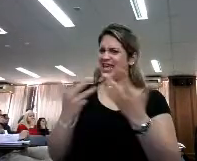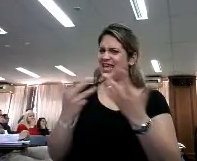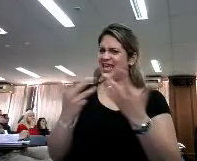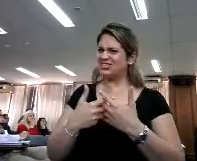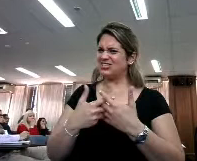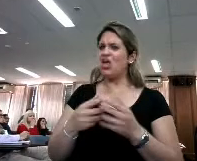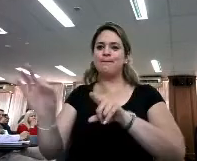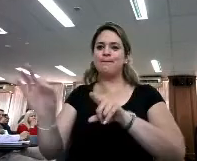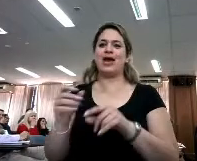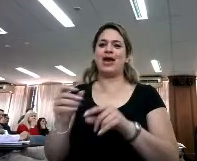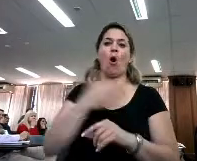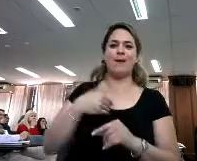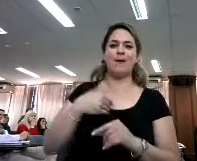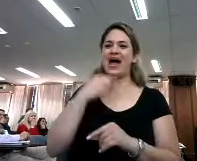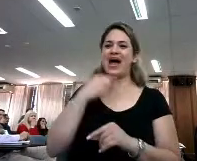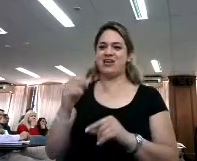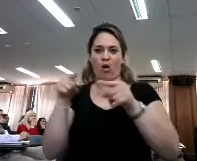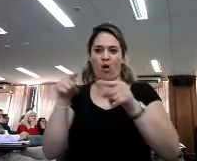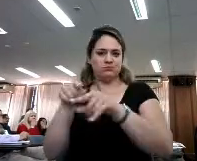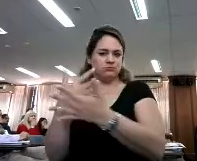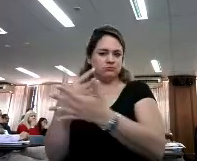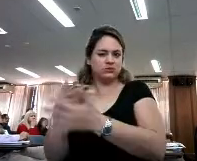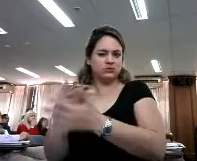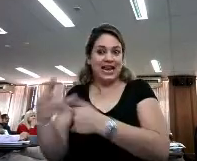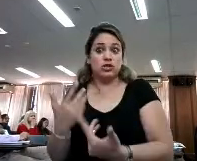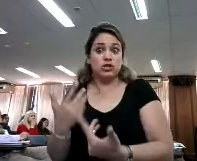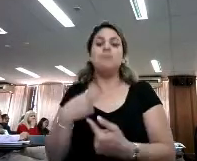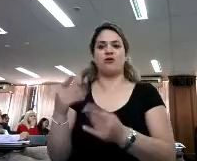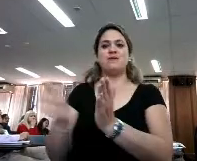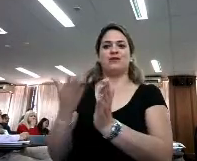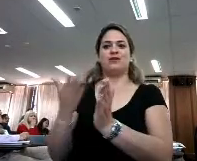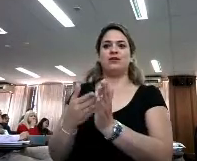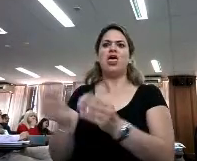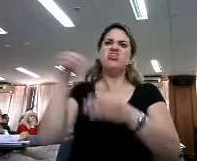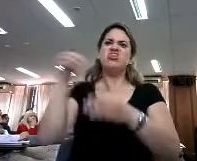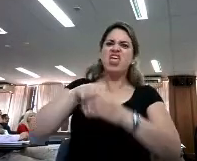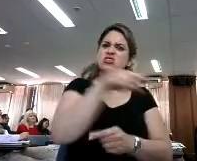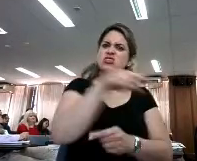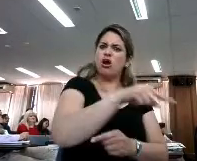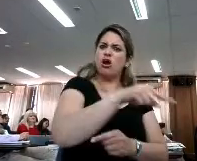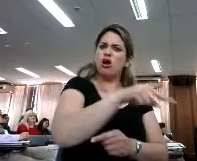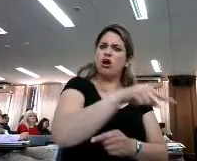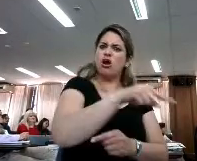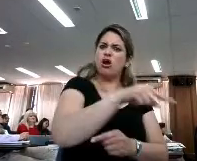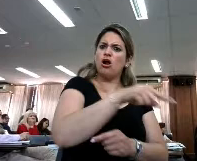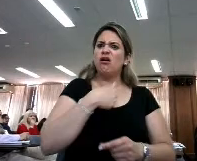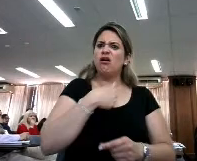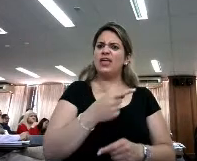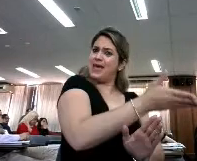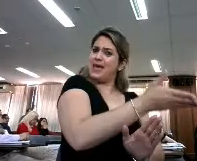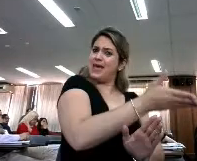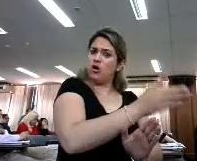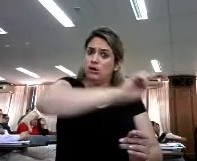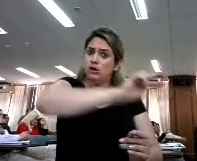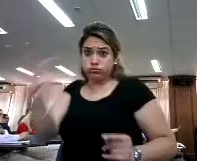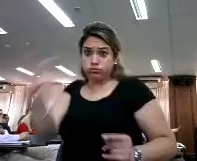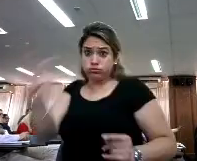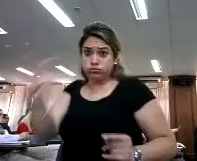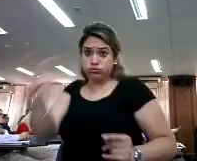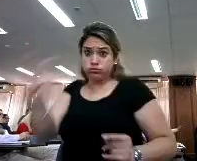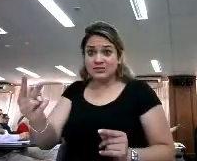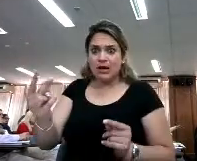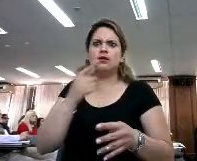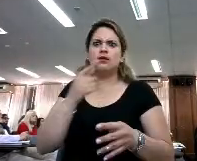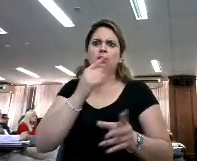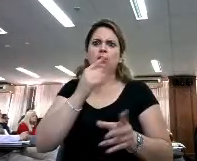incestuosas y todo el proceso que se generaba en la obra de Gabriel García Márquez. Mutó, se generó una obra derivada y se transformó en otra.